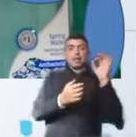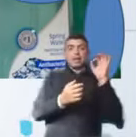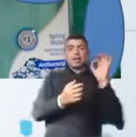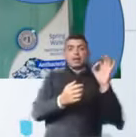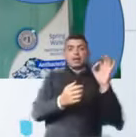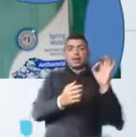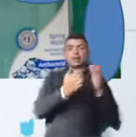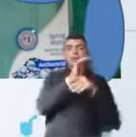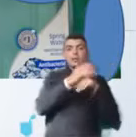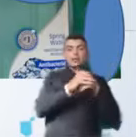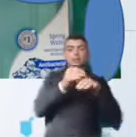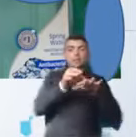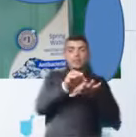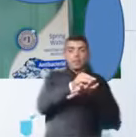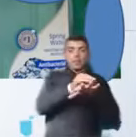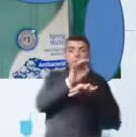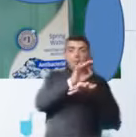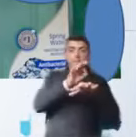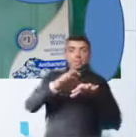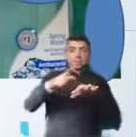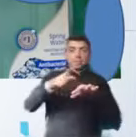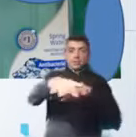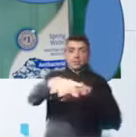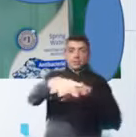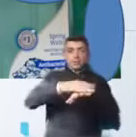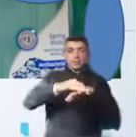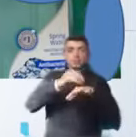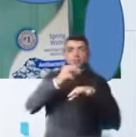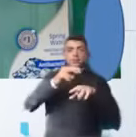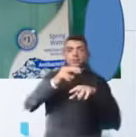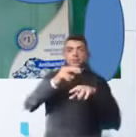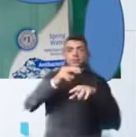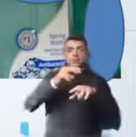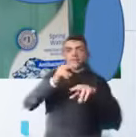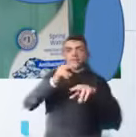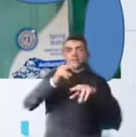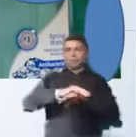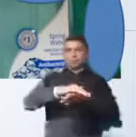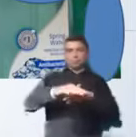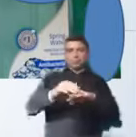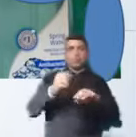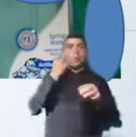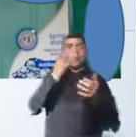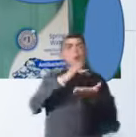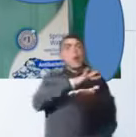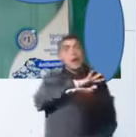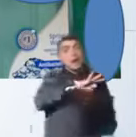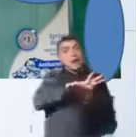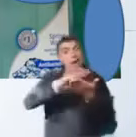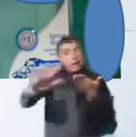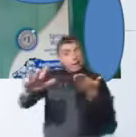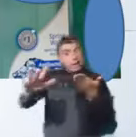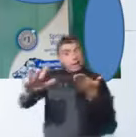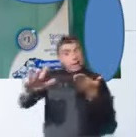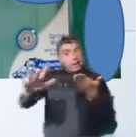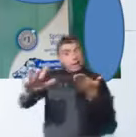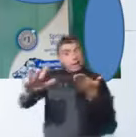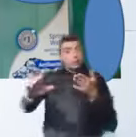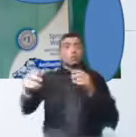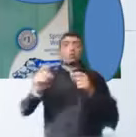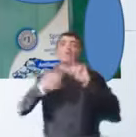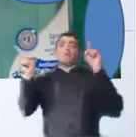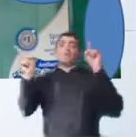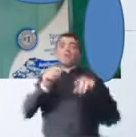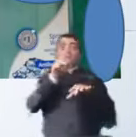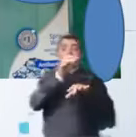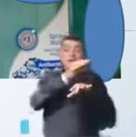que tenemos en nuestras manos, que es normal. O sea, una cosa es estar limpios, otra cosa es estar sin microbiota. Una cosa es estar limpios, otra cosa es estar sin flora